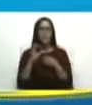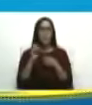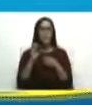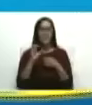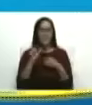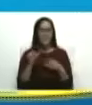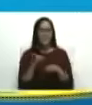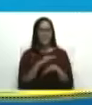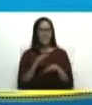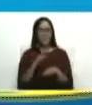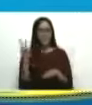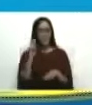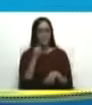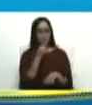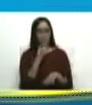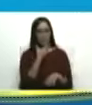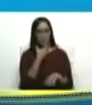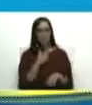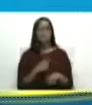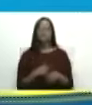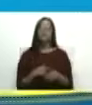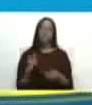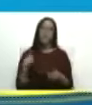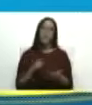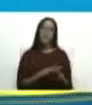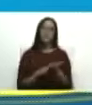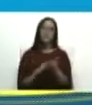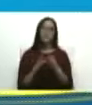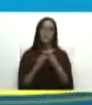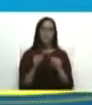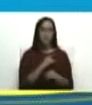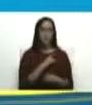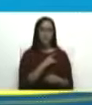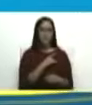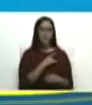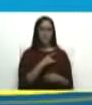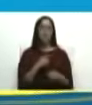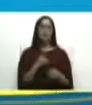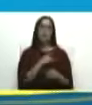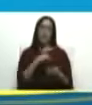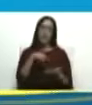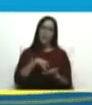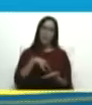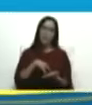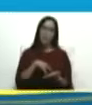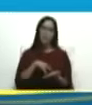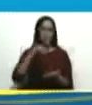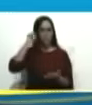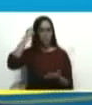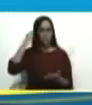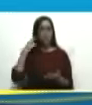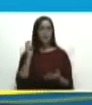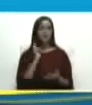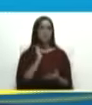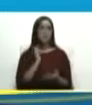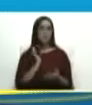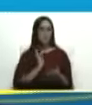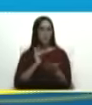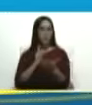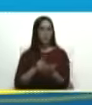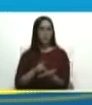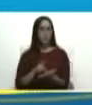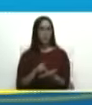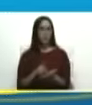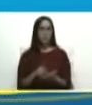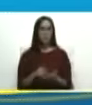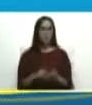Venezuela Bella. Y tenemos que recuperar todas las universidades, la Universidad de Carabobo, ¿te acuerdas? La cava que estuvimos allá, está